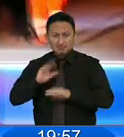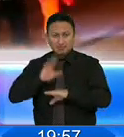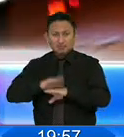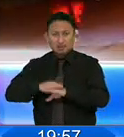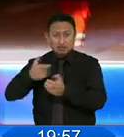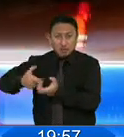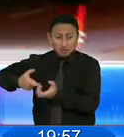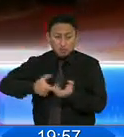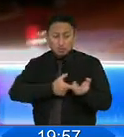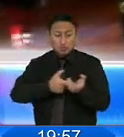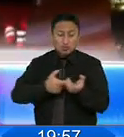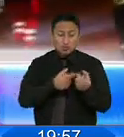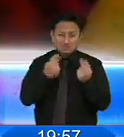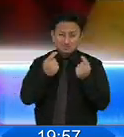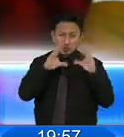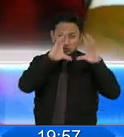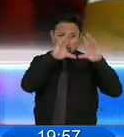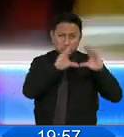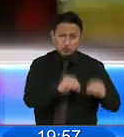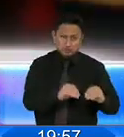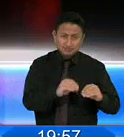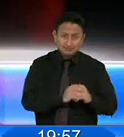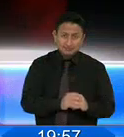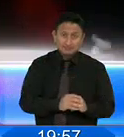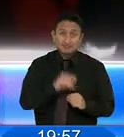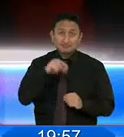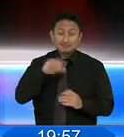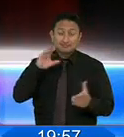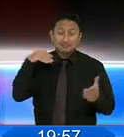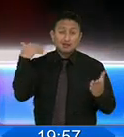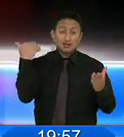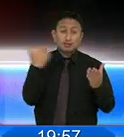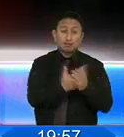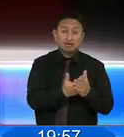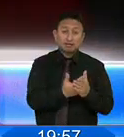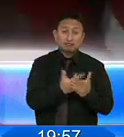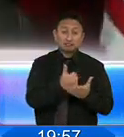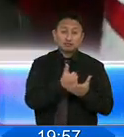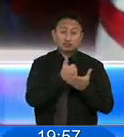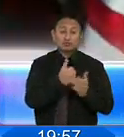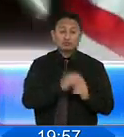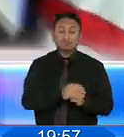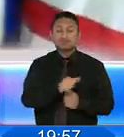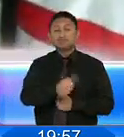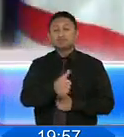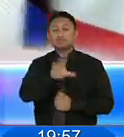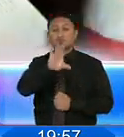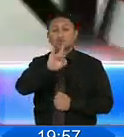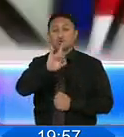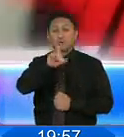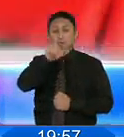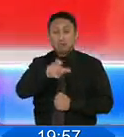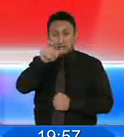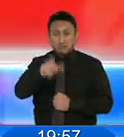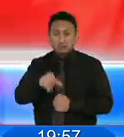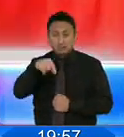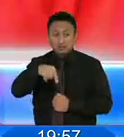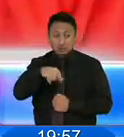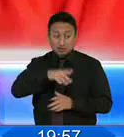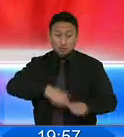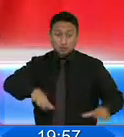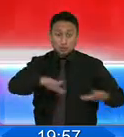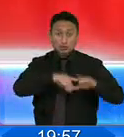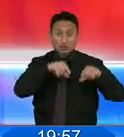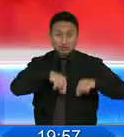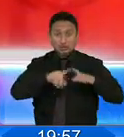y servicios de emergencia, quienes se desplazaron de inmediato al lugar, los restantes 8 pacientes internados también en el mismo espacio